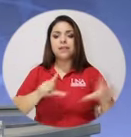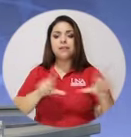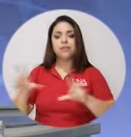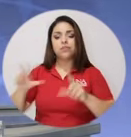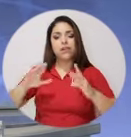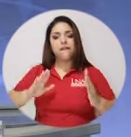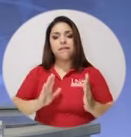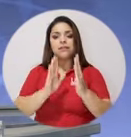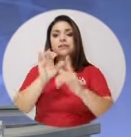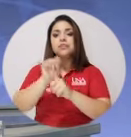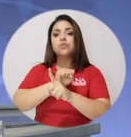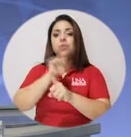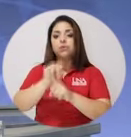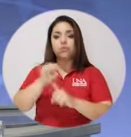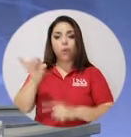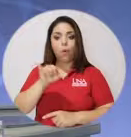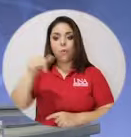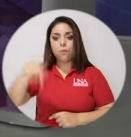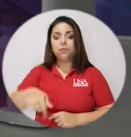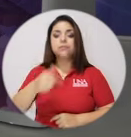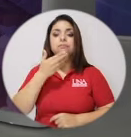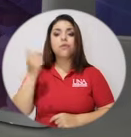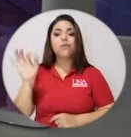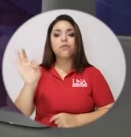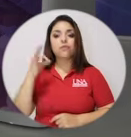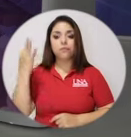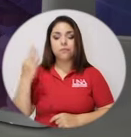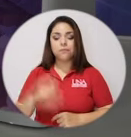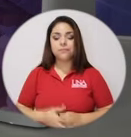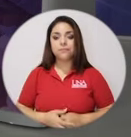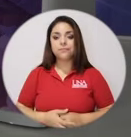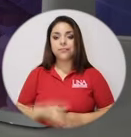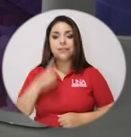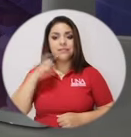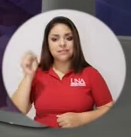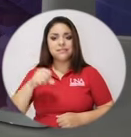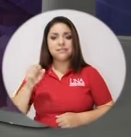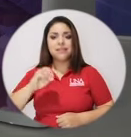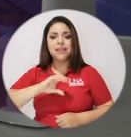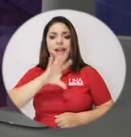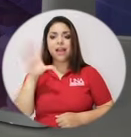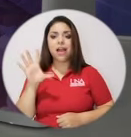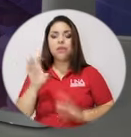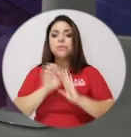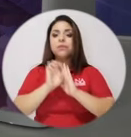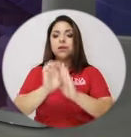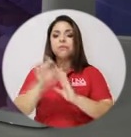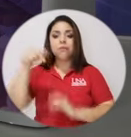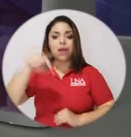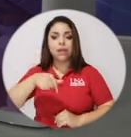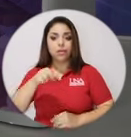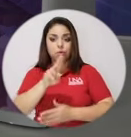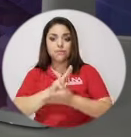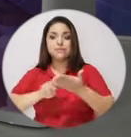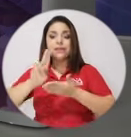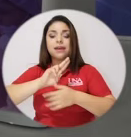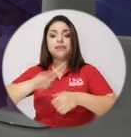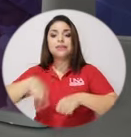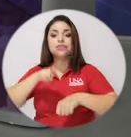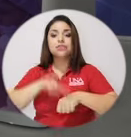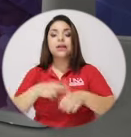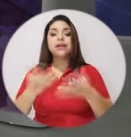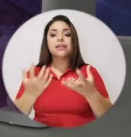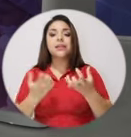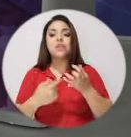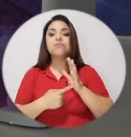esta de una mejor manera. Claro, por ejemplo, en nuestro caso, de la Universidad Nacional, yo quisiera citar